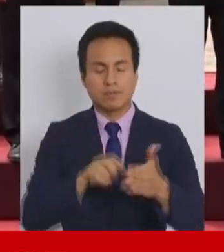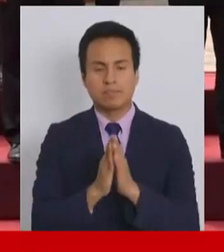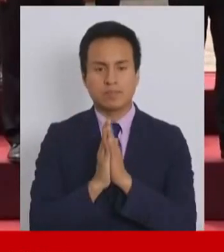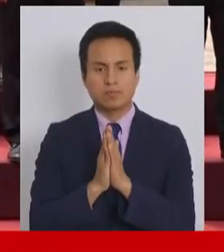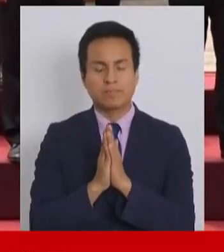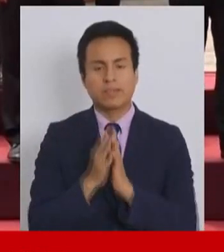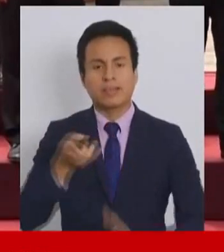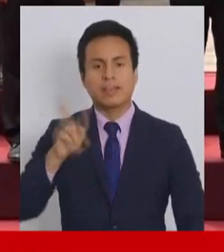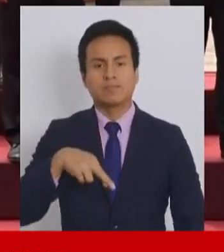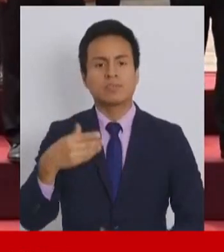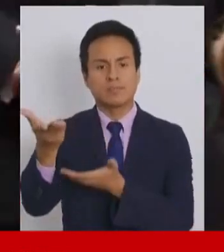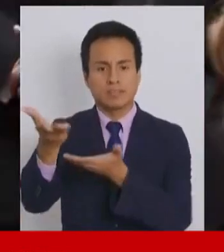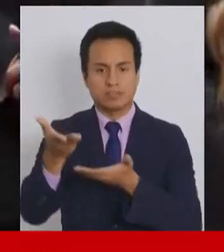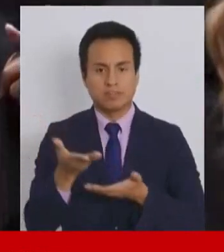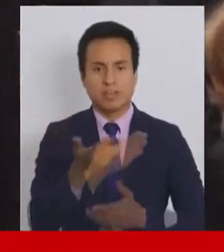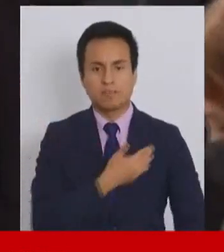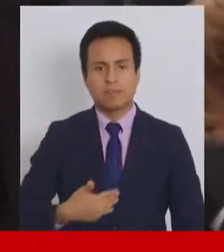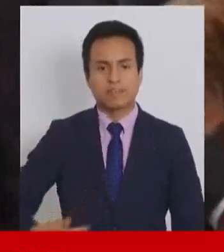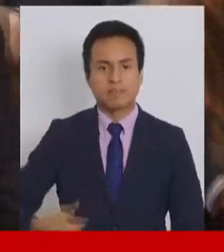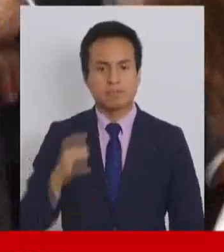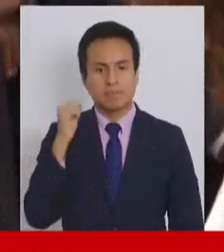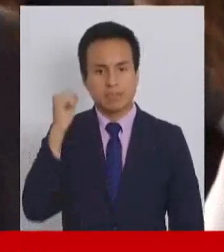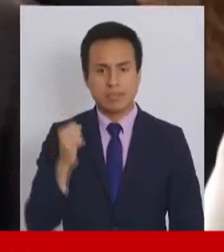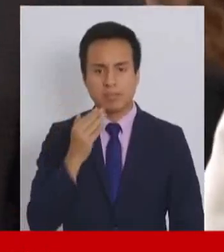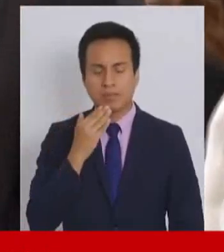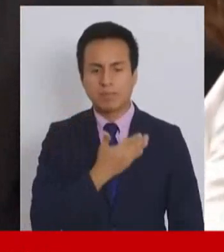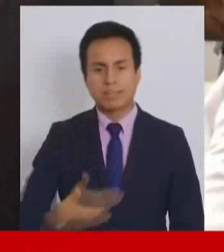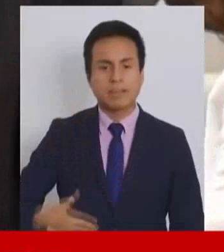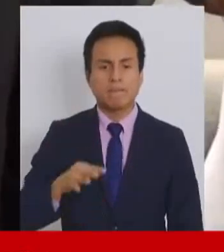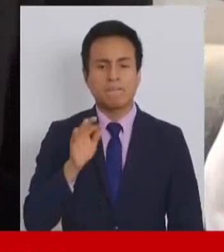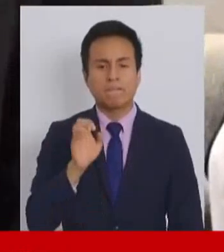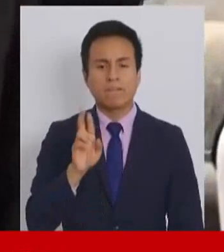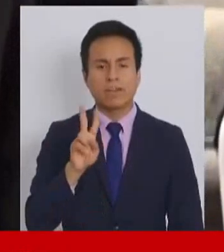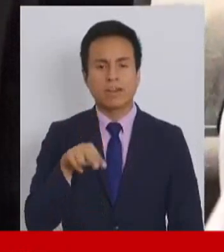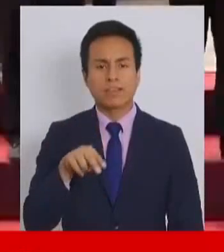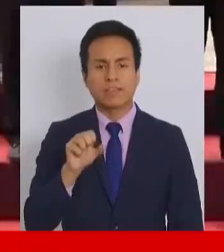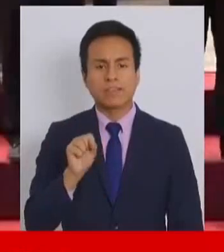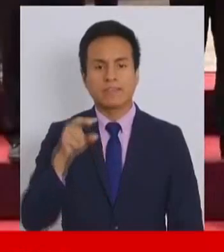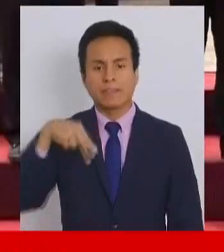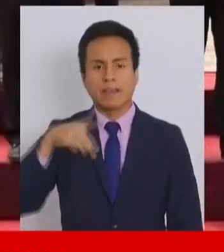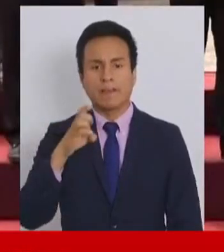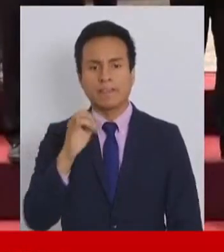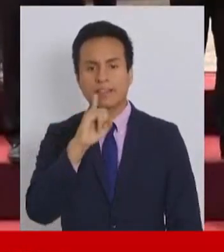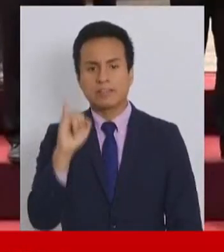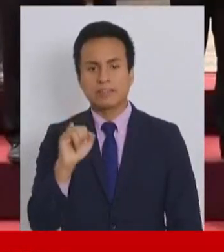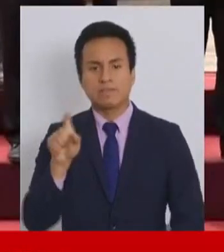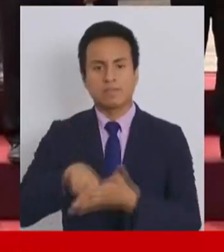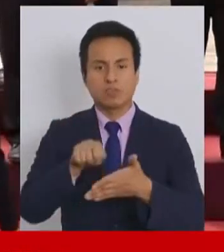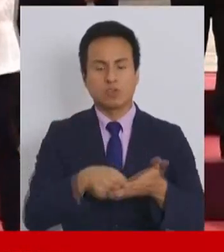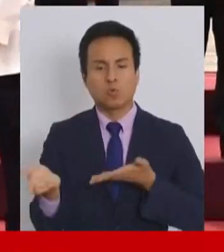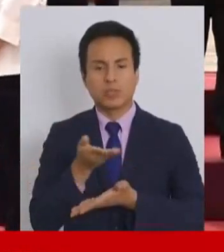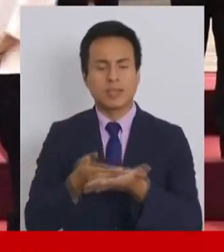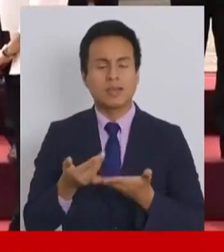favor. Reiteramos la invitación al presidente Piñera y al presidente Fernández a esta firma de declaración conjunta